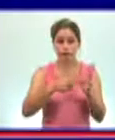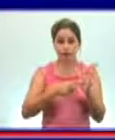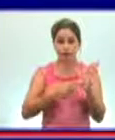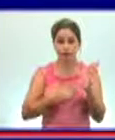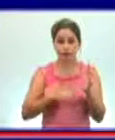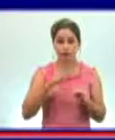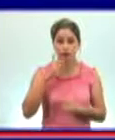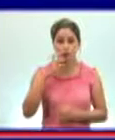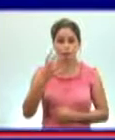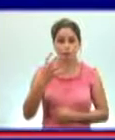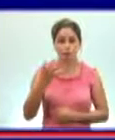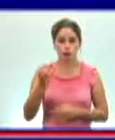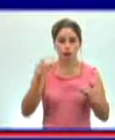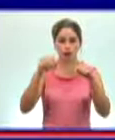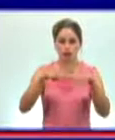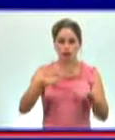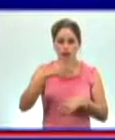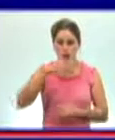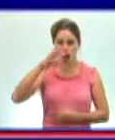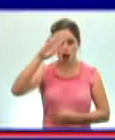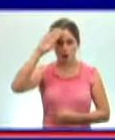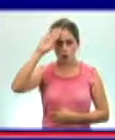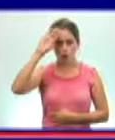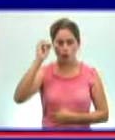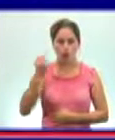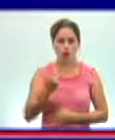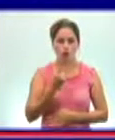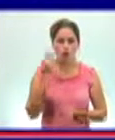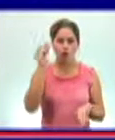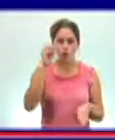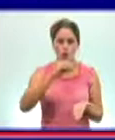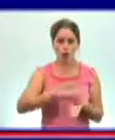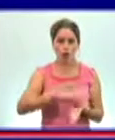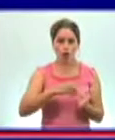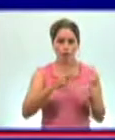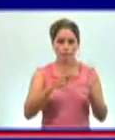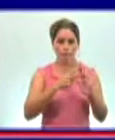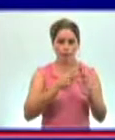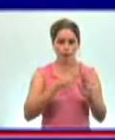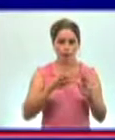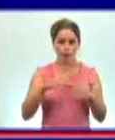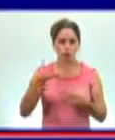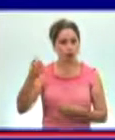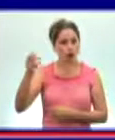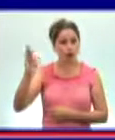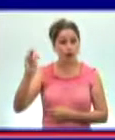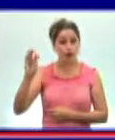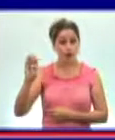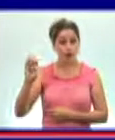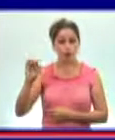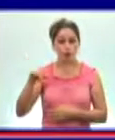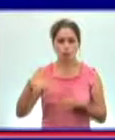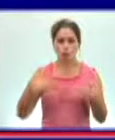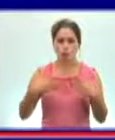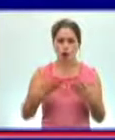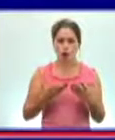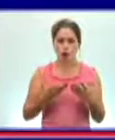Y uno de los elementos aportados por el anexionismo fue precisamente los símbolos